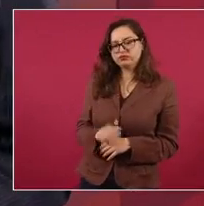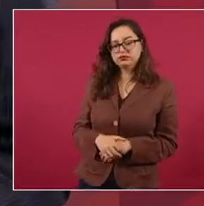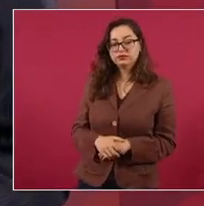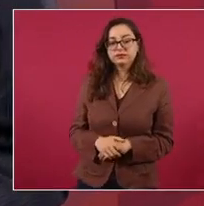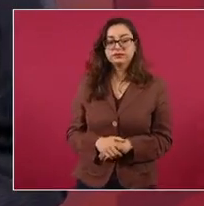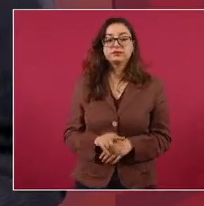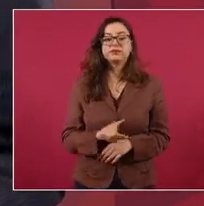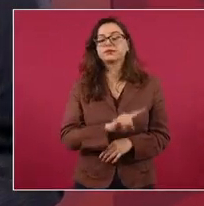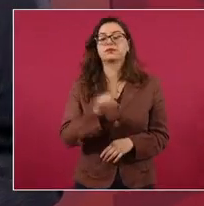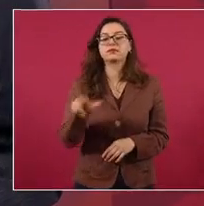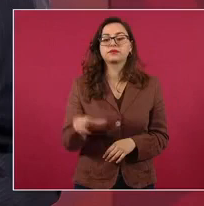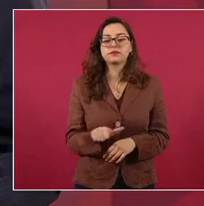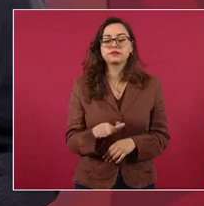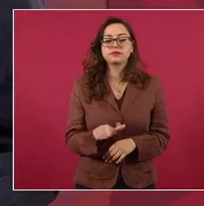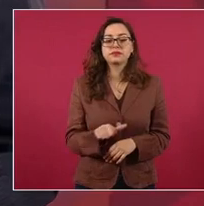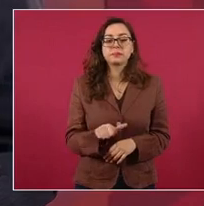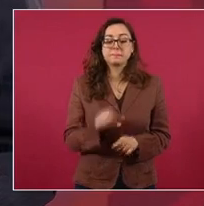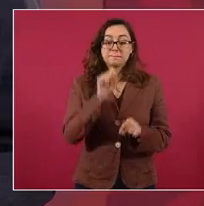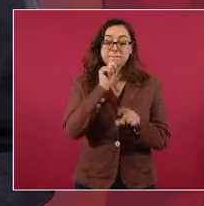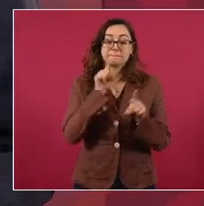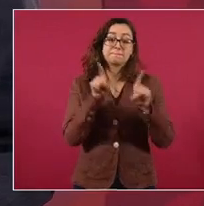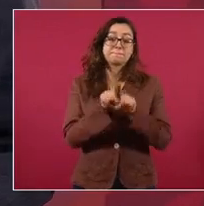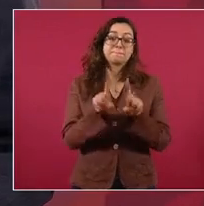las baterías.